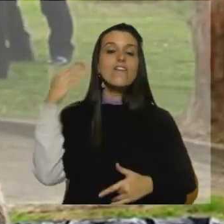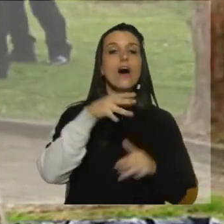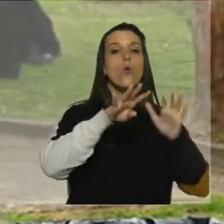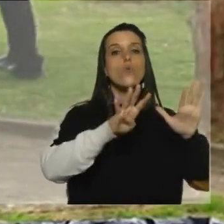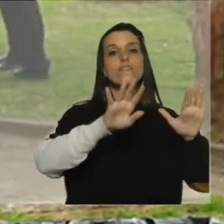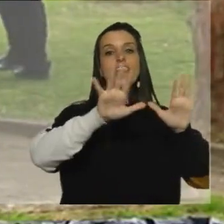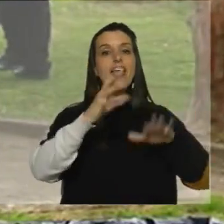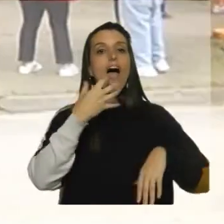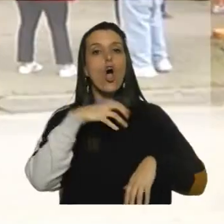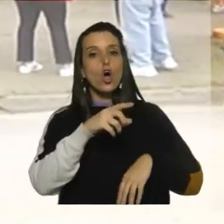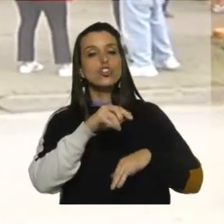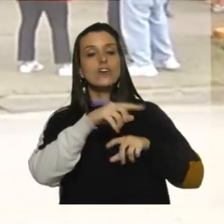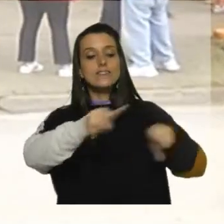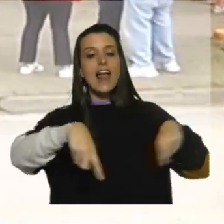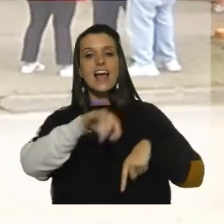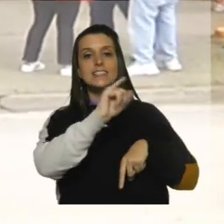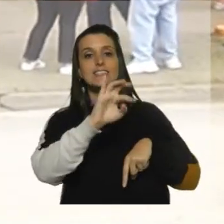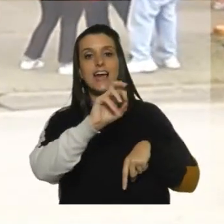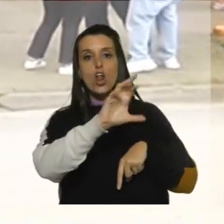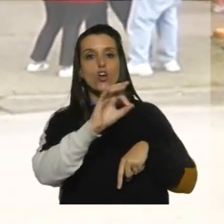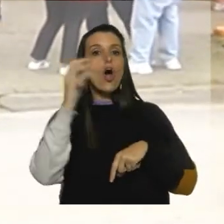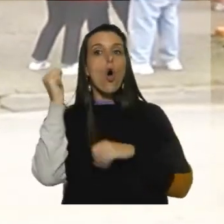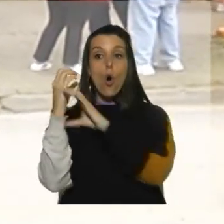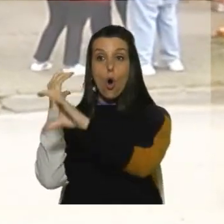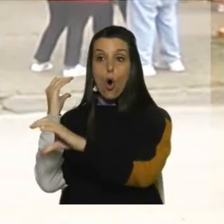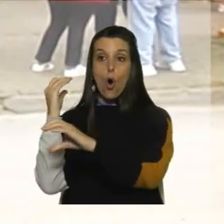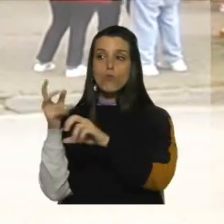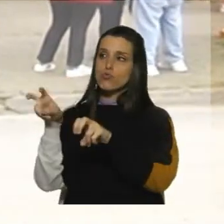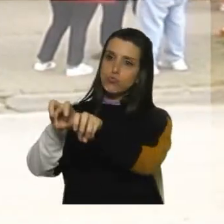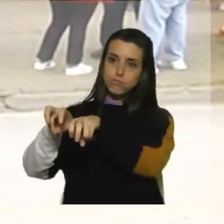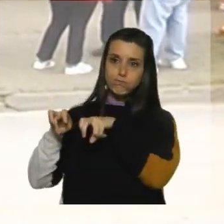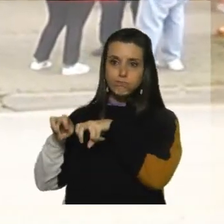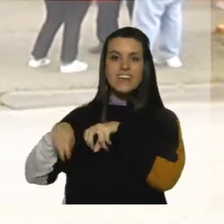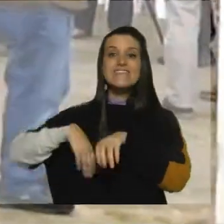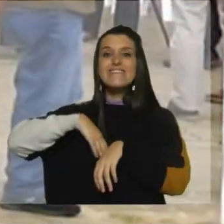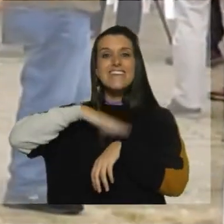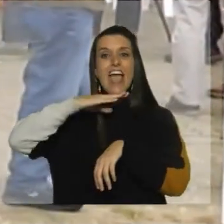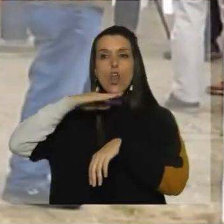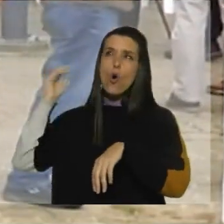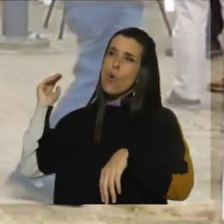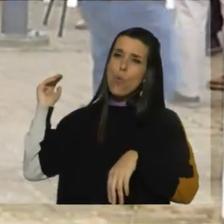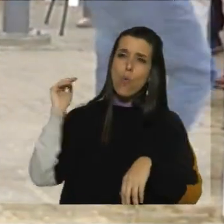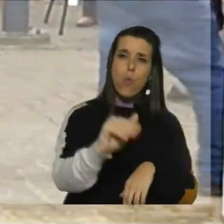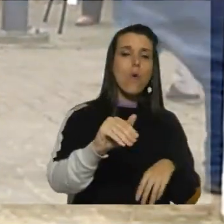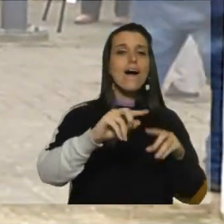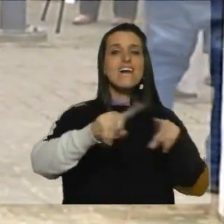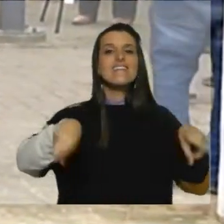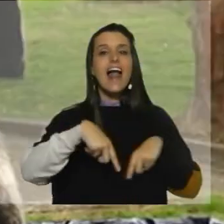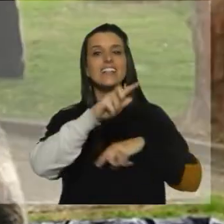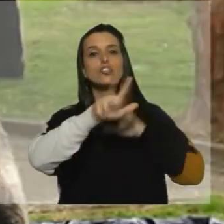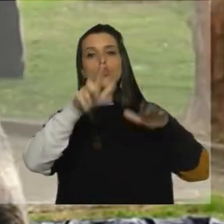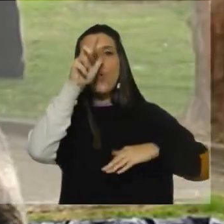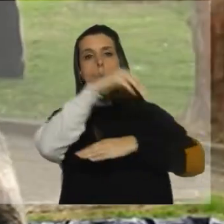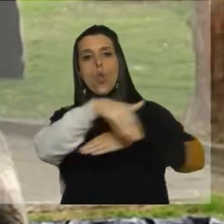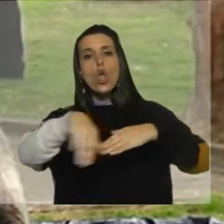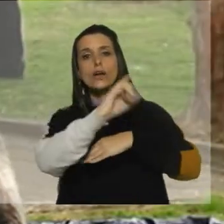y el 10 en la sala Zitarrosa. Vamos a poner ómnibus de la plaza principal y vamos a tratar de llenar la Zitarrosa con personas de Los Cerrillos.